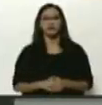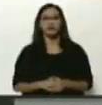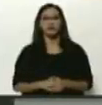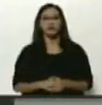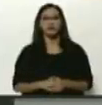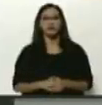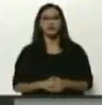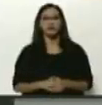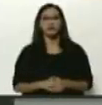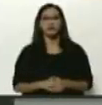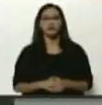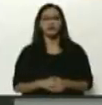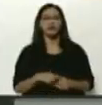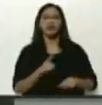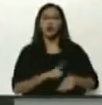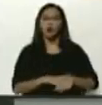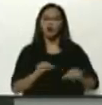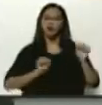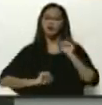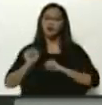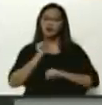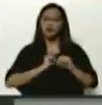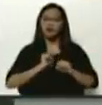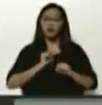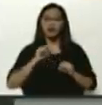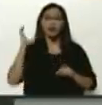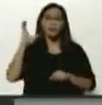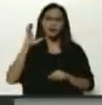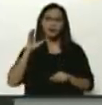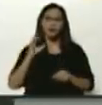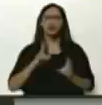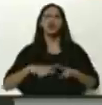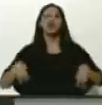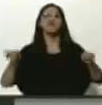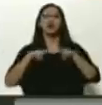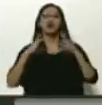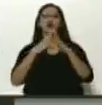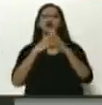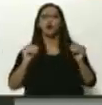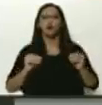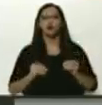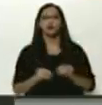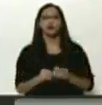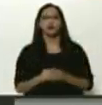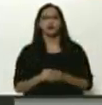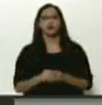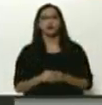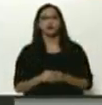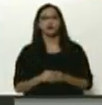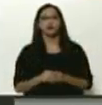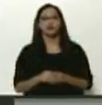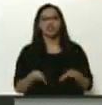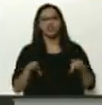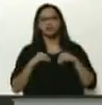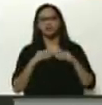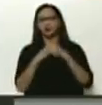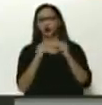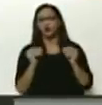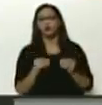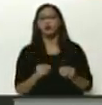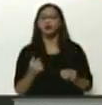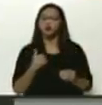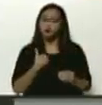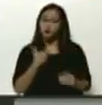Y a la hora de defender la patria se vale todo. Se vale todo. Yo le pido a los que con